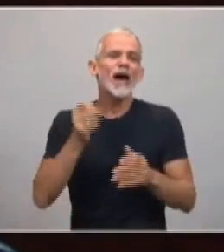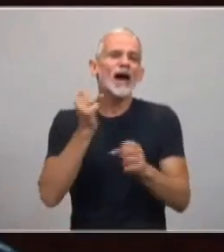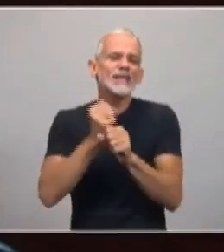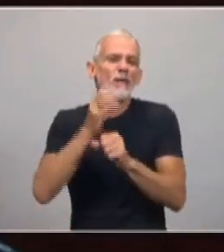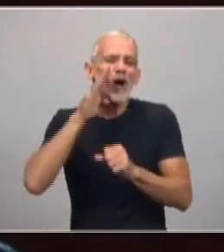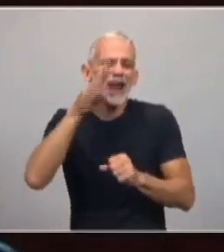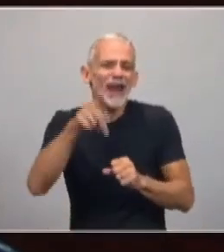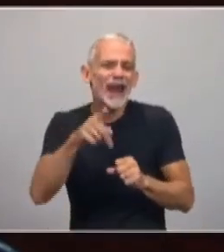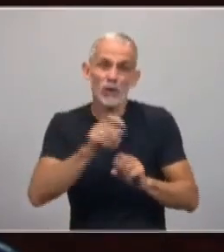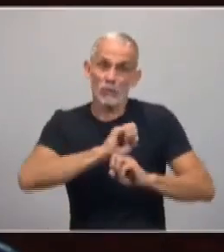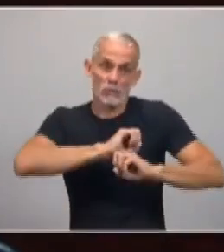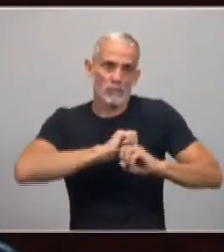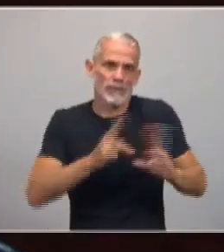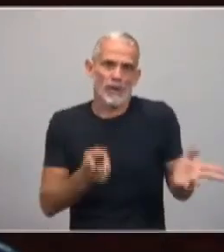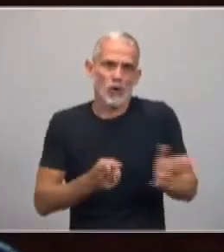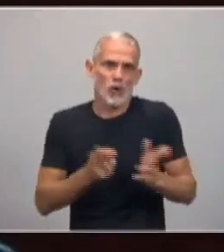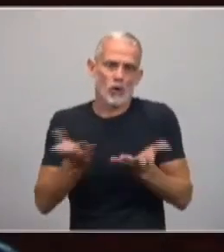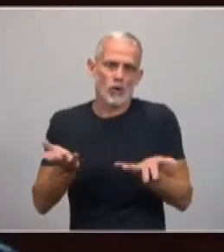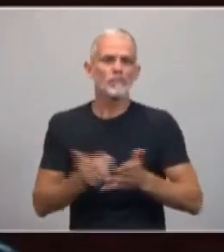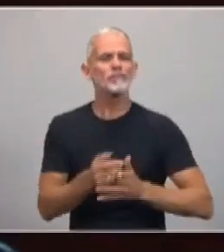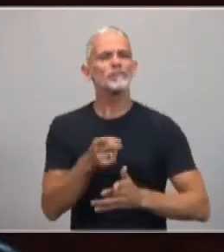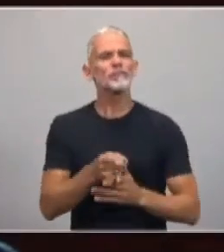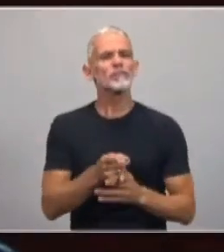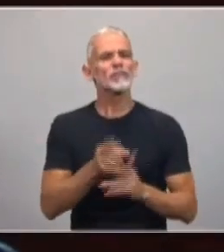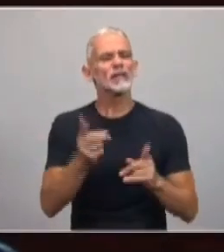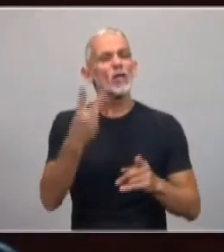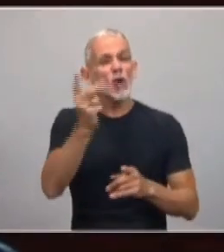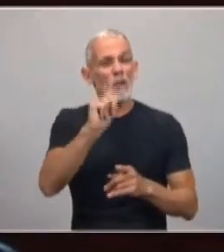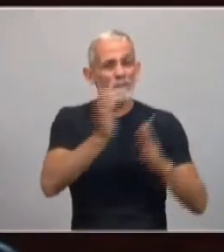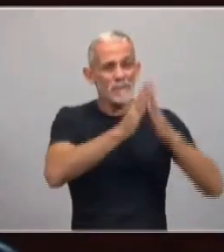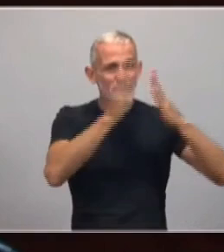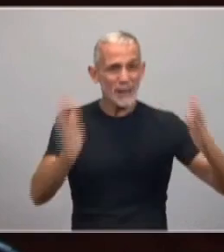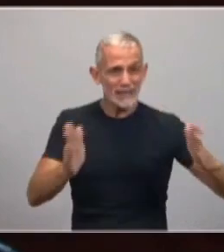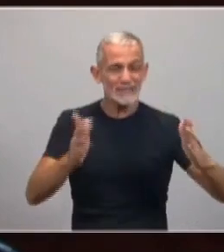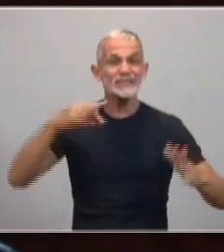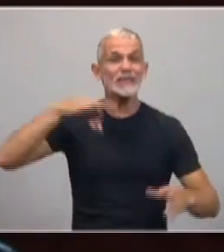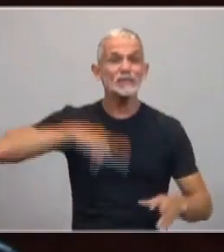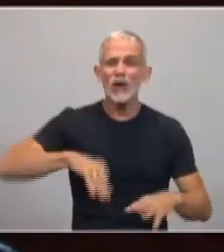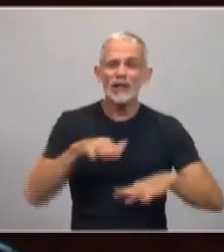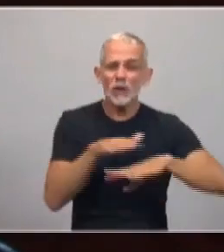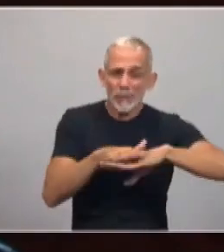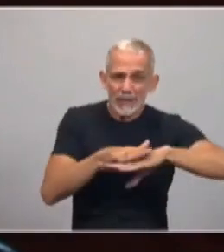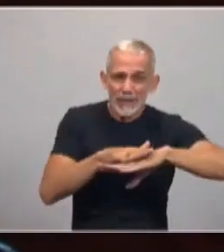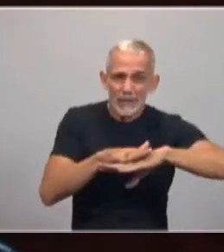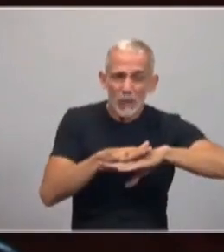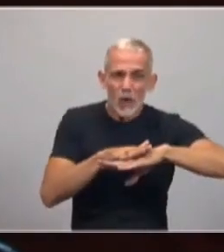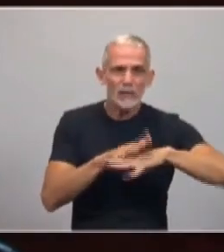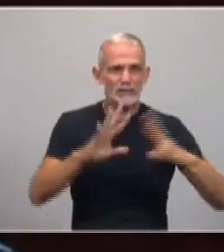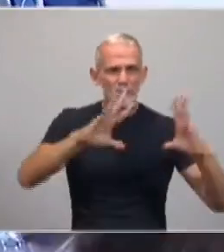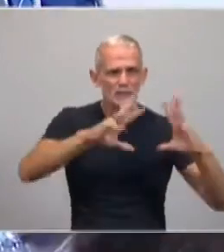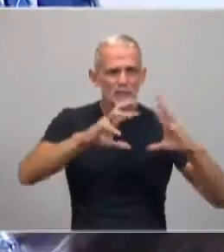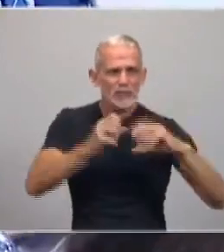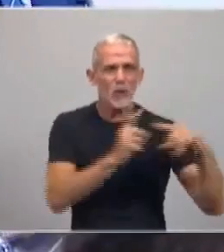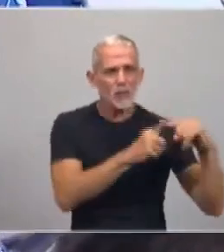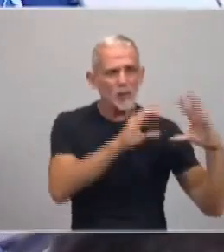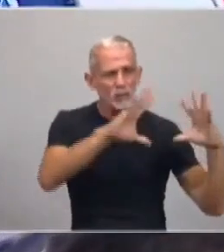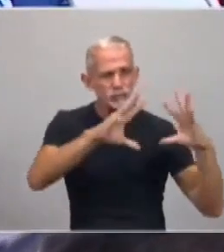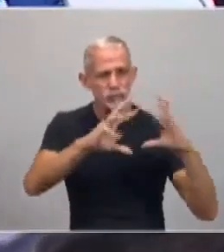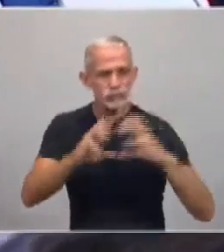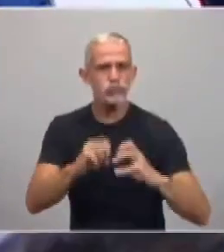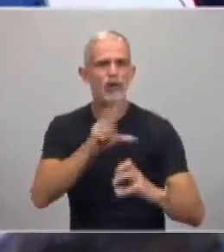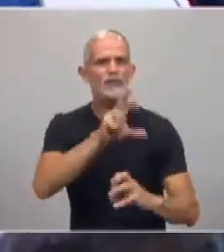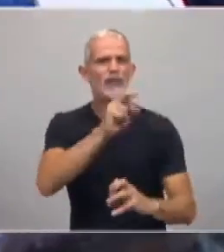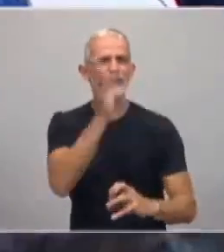fue todavía mucho peor. Por su parte, en 2 meses, el salario mínimo llegó a un derrumbe acumulado de casi